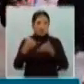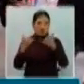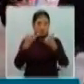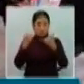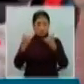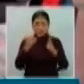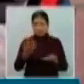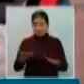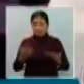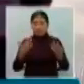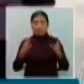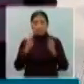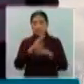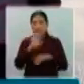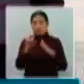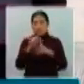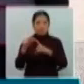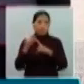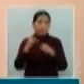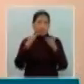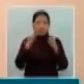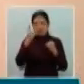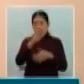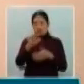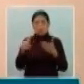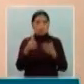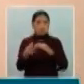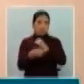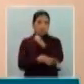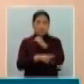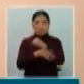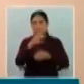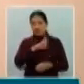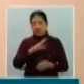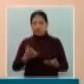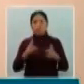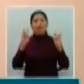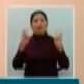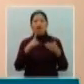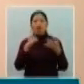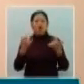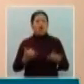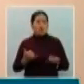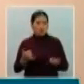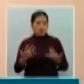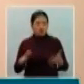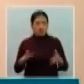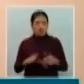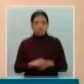manera tendremos la información para todo el país. Ahora, respecto a